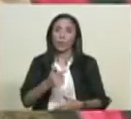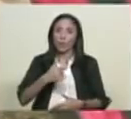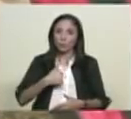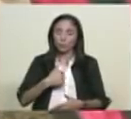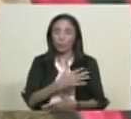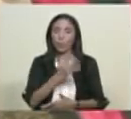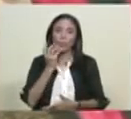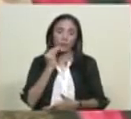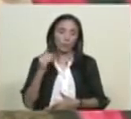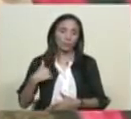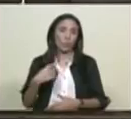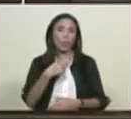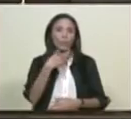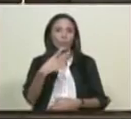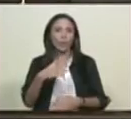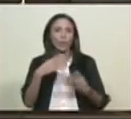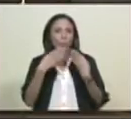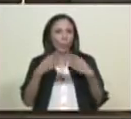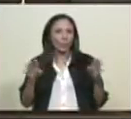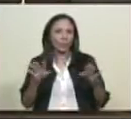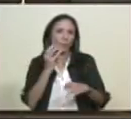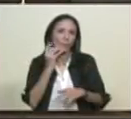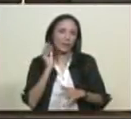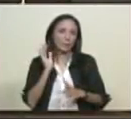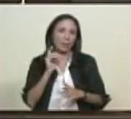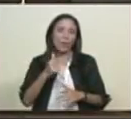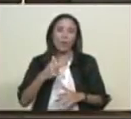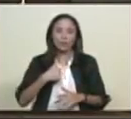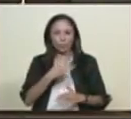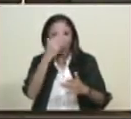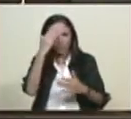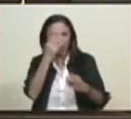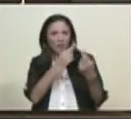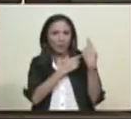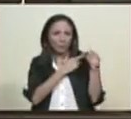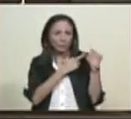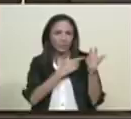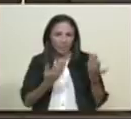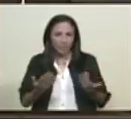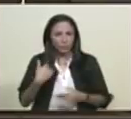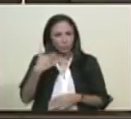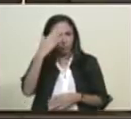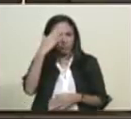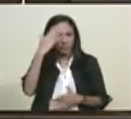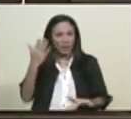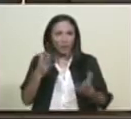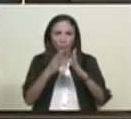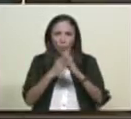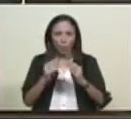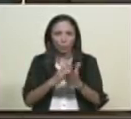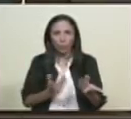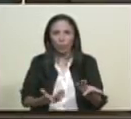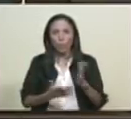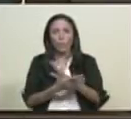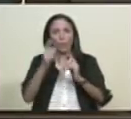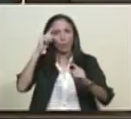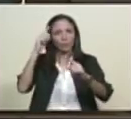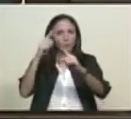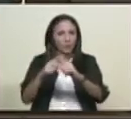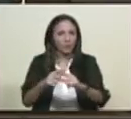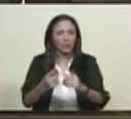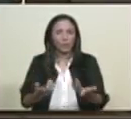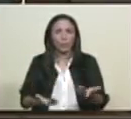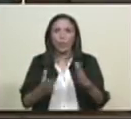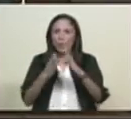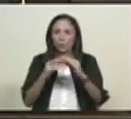voz pública. Yo sé muy bien cuáles son mis responsabilidades. Yo sé muy bien cuál es mi